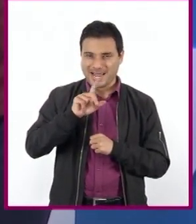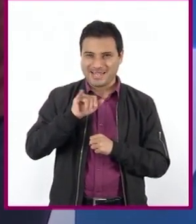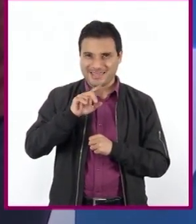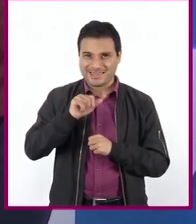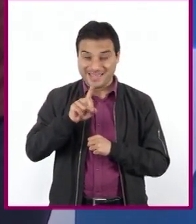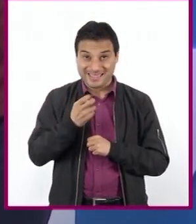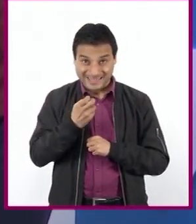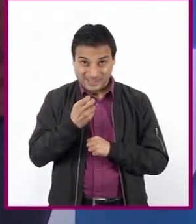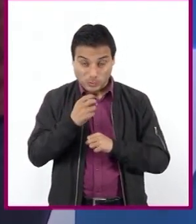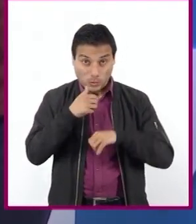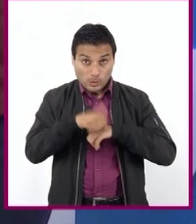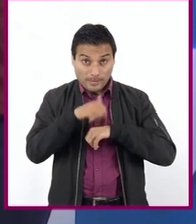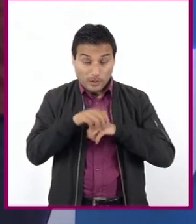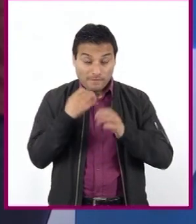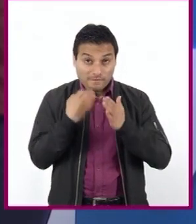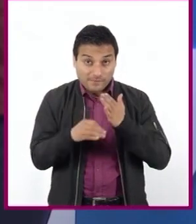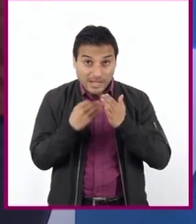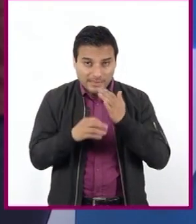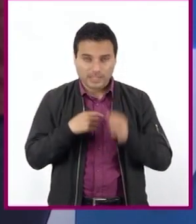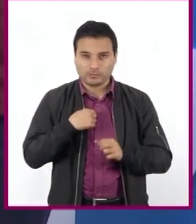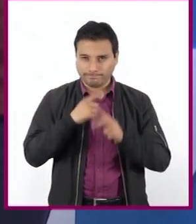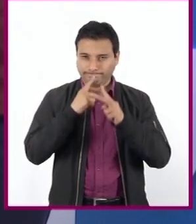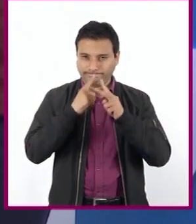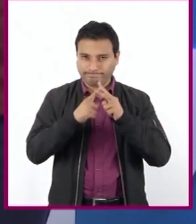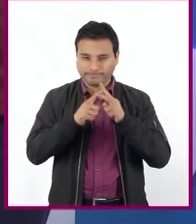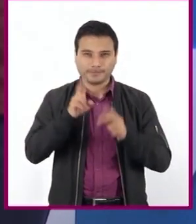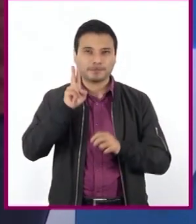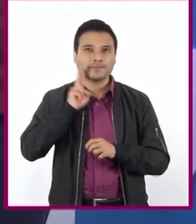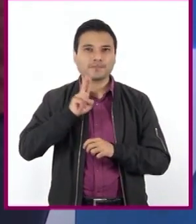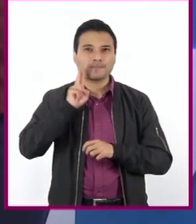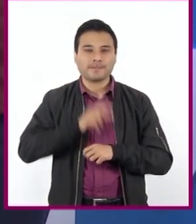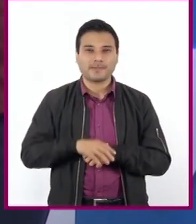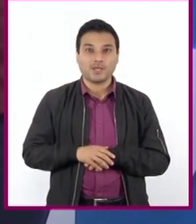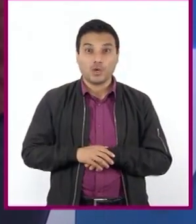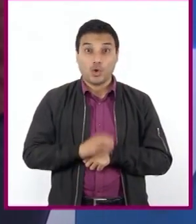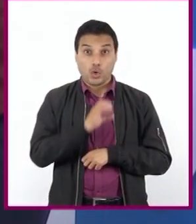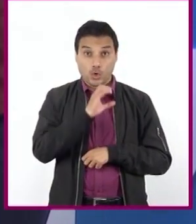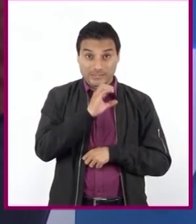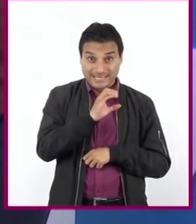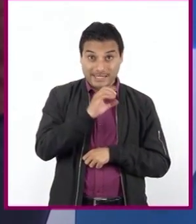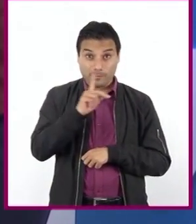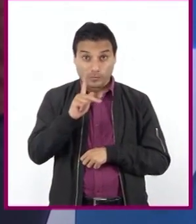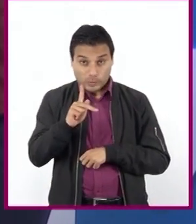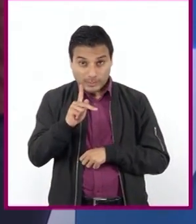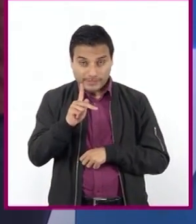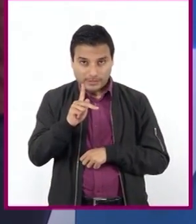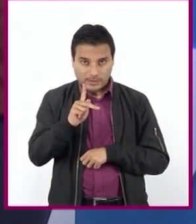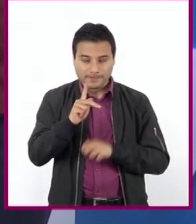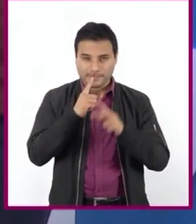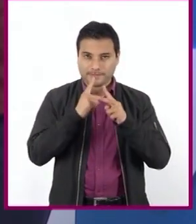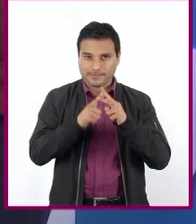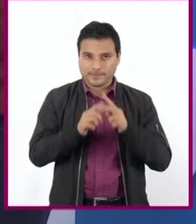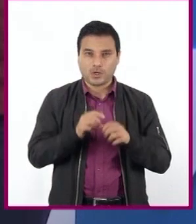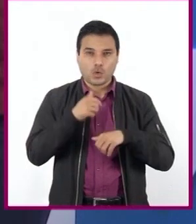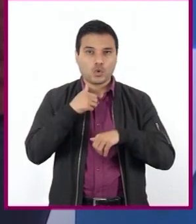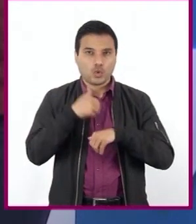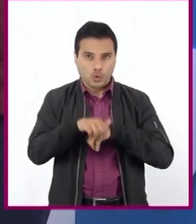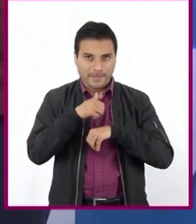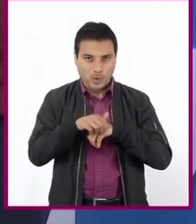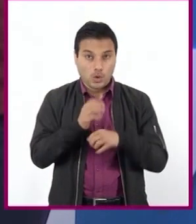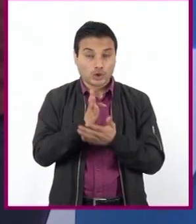variación y determinemos la constante de proporcionalidad cuando ésta representa un número